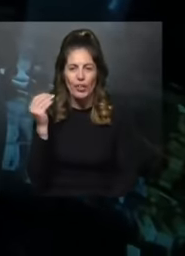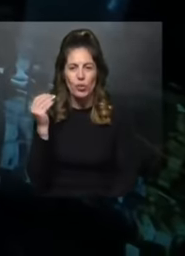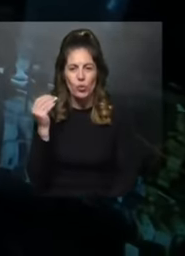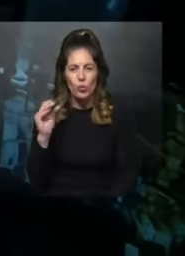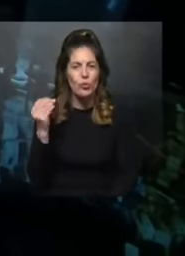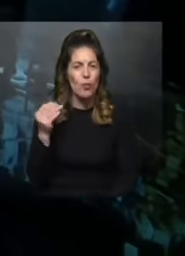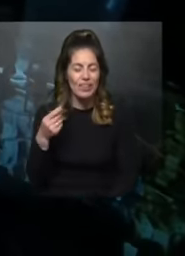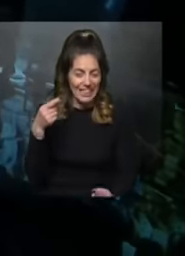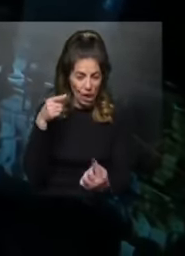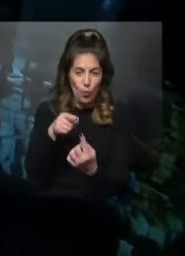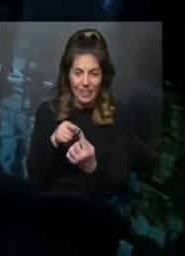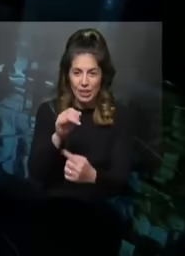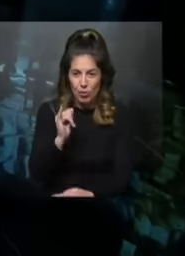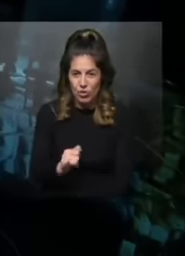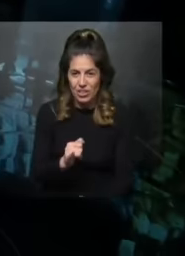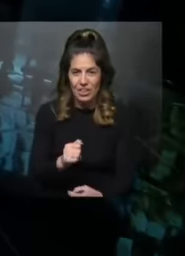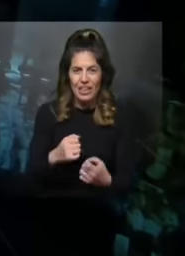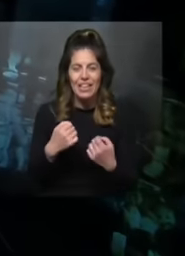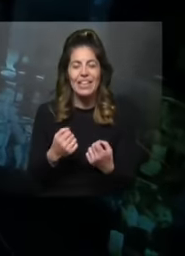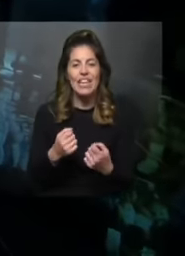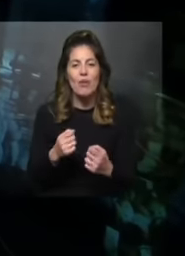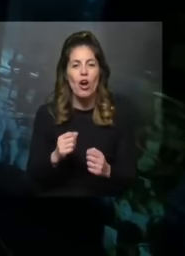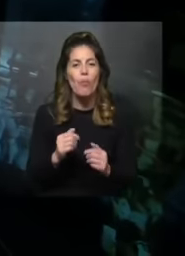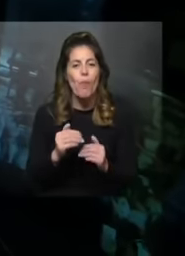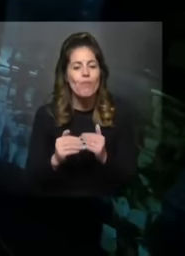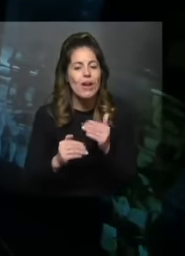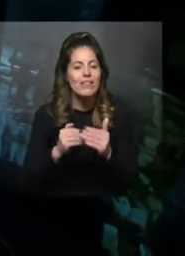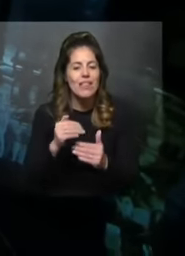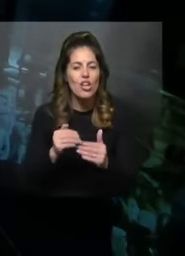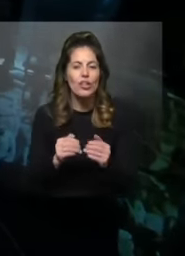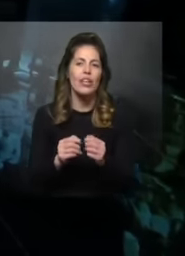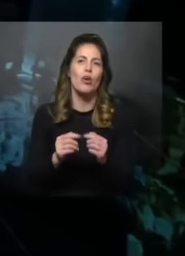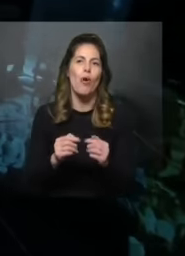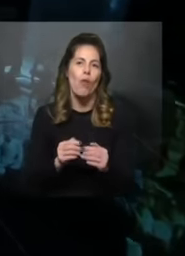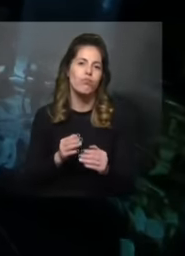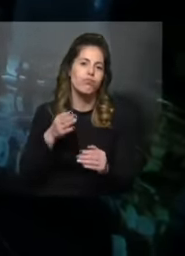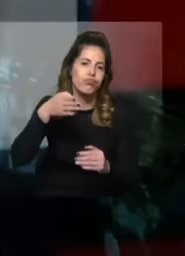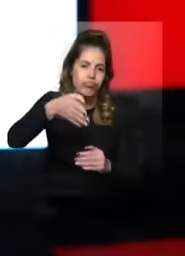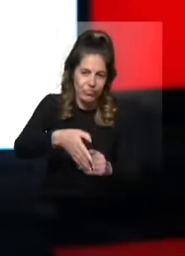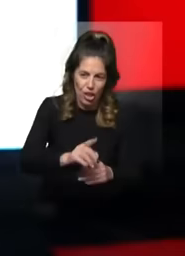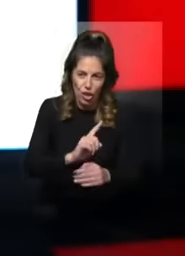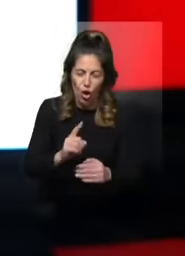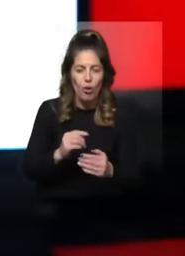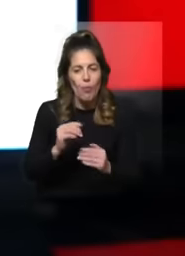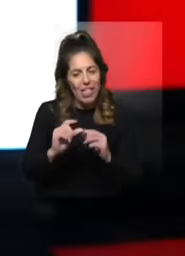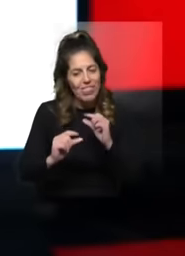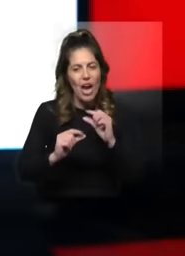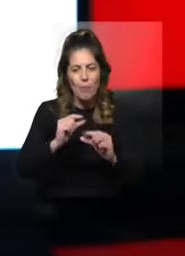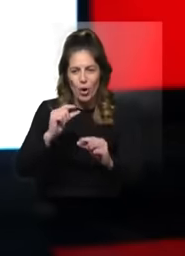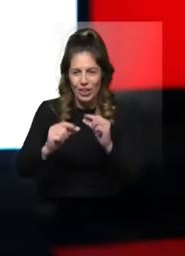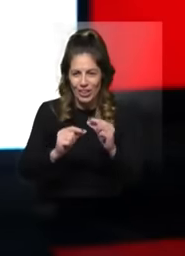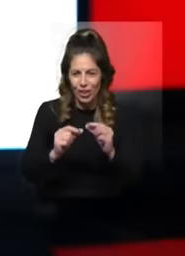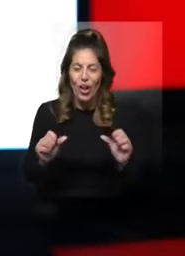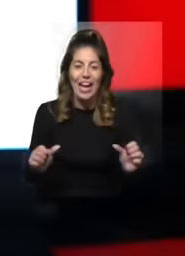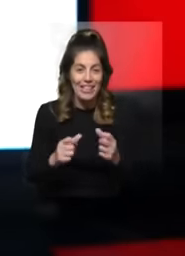relevo. Objetivos y que da pasos más cortos. No quiere dar un paso tan grande como el que queríamos dar nosotros, me parece. Pero hacemos